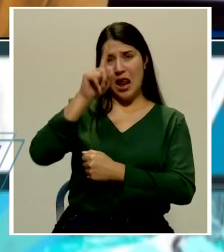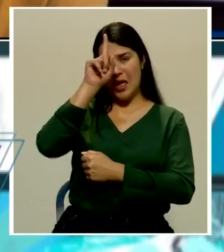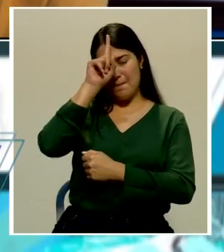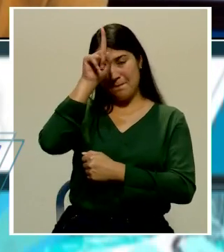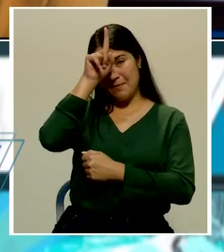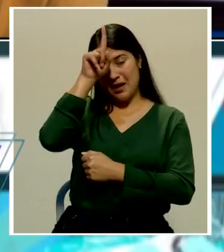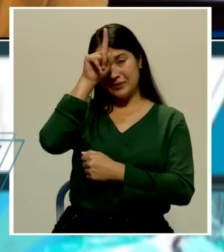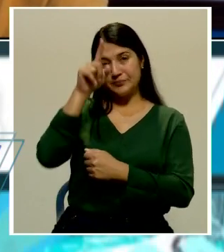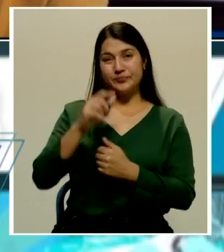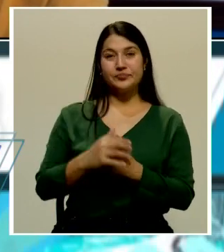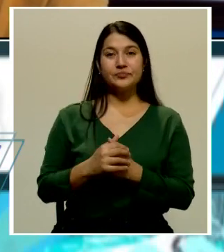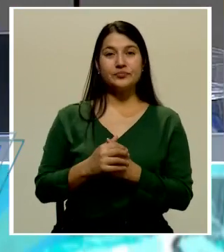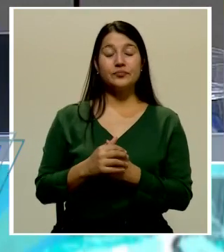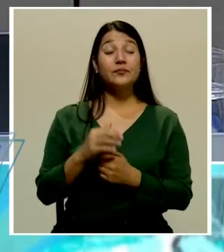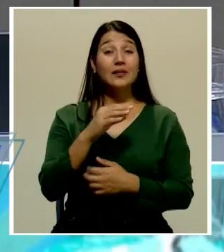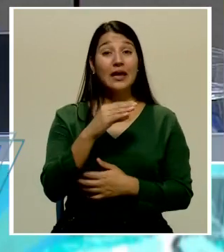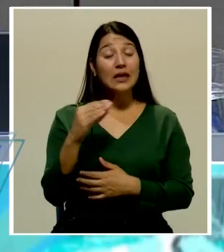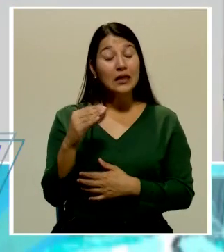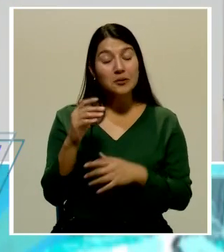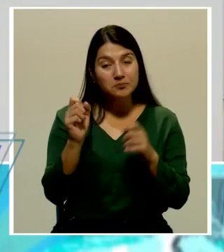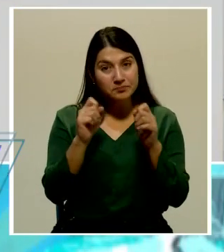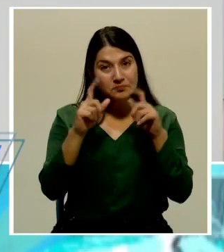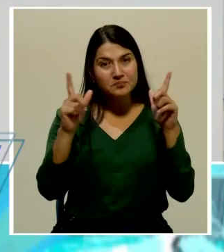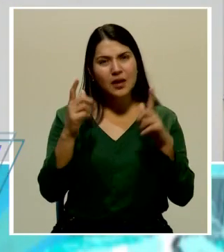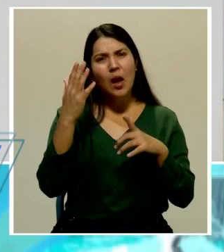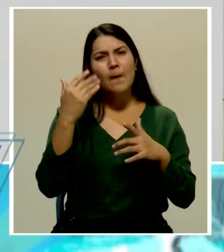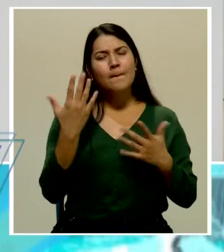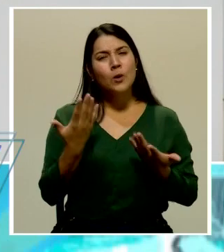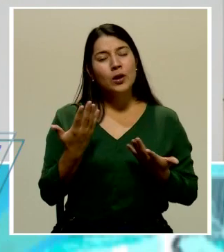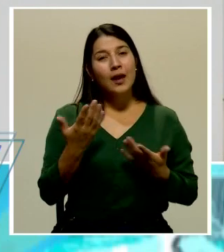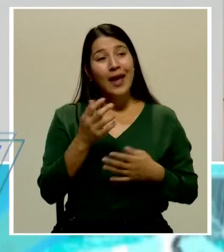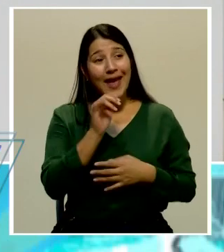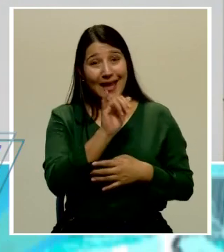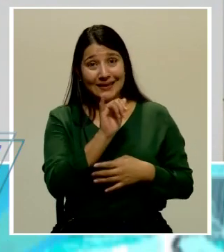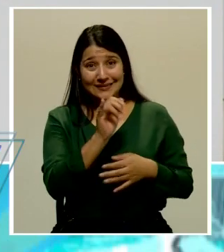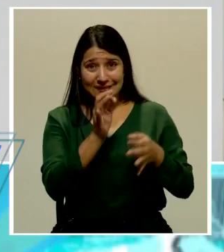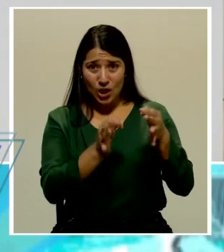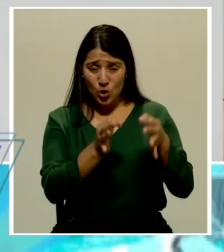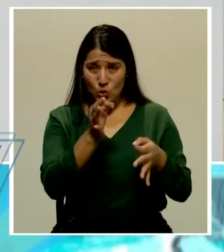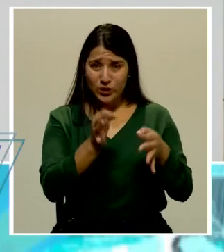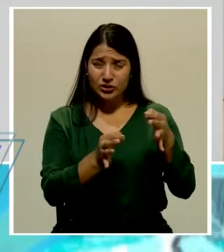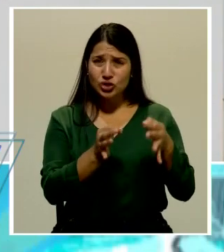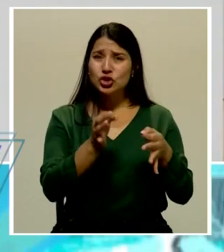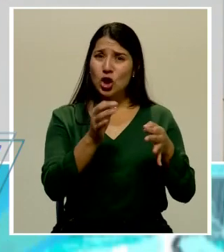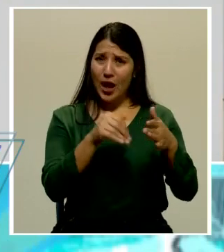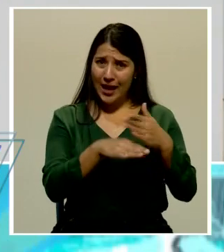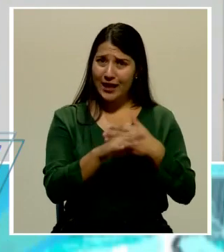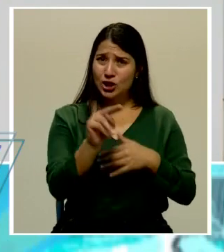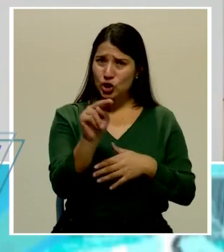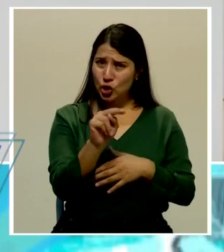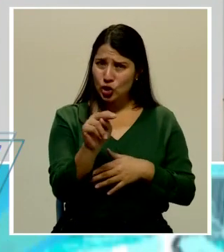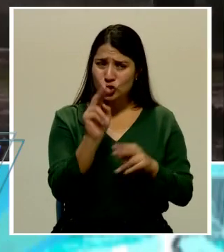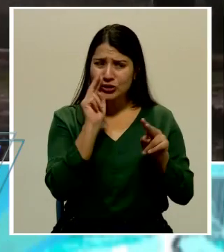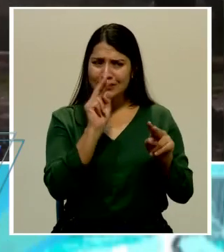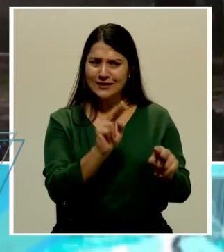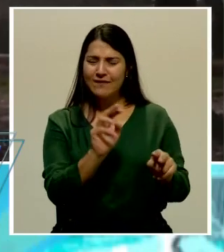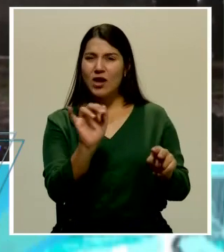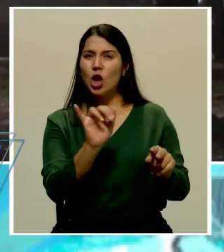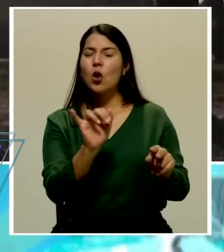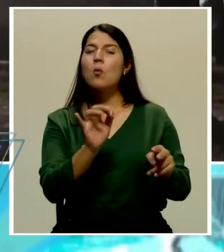Socialista. Y es impresionante porque ese juicio de Nuremberg se tiene como un